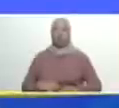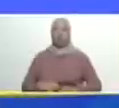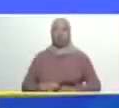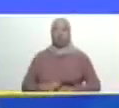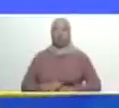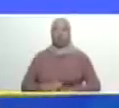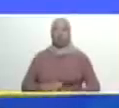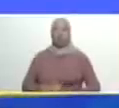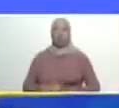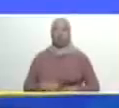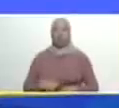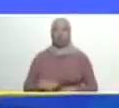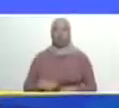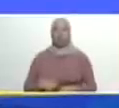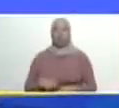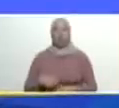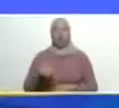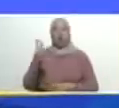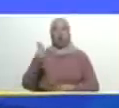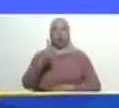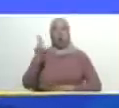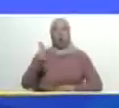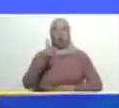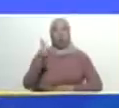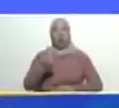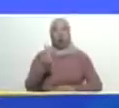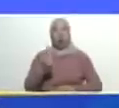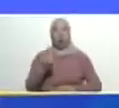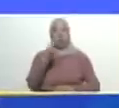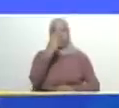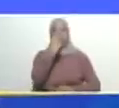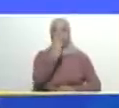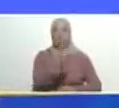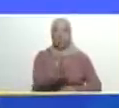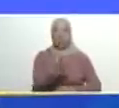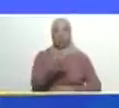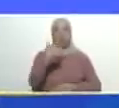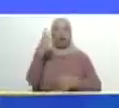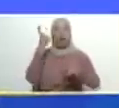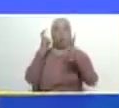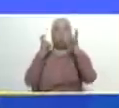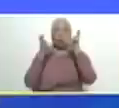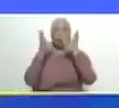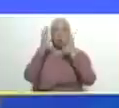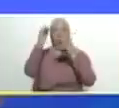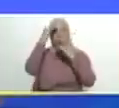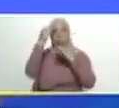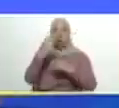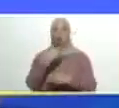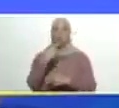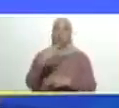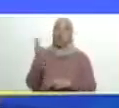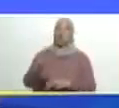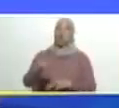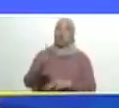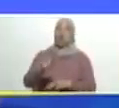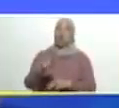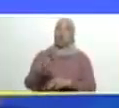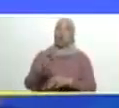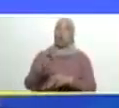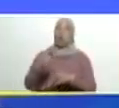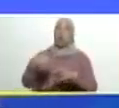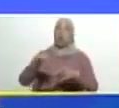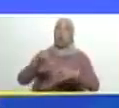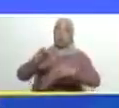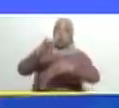Fuimos a Montevideo, en Uruguay, para seguir haciendo escuchar nuestra voz, no porque seamos la región